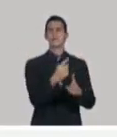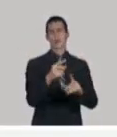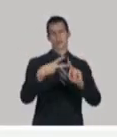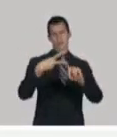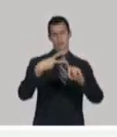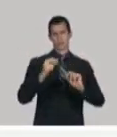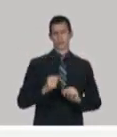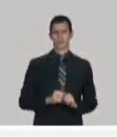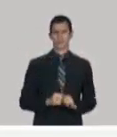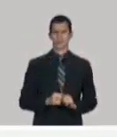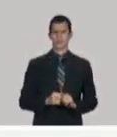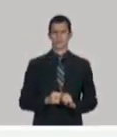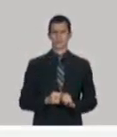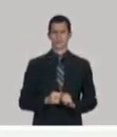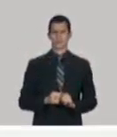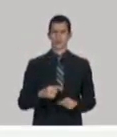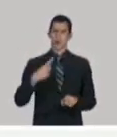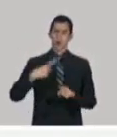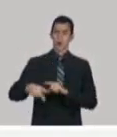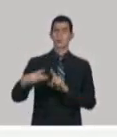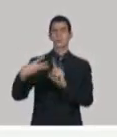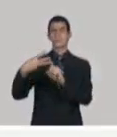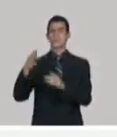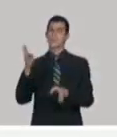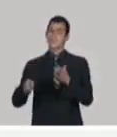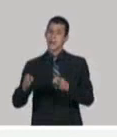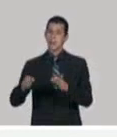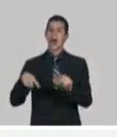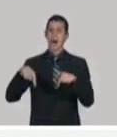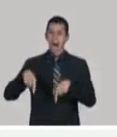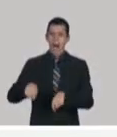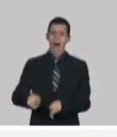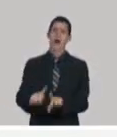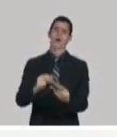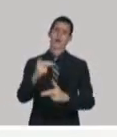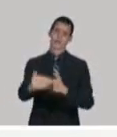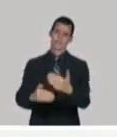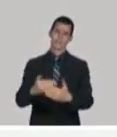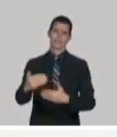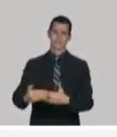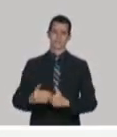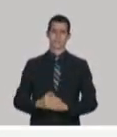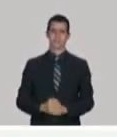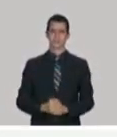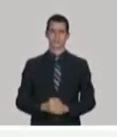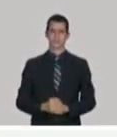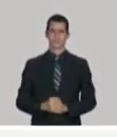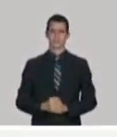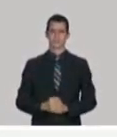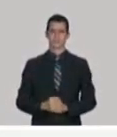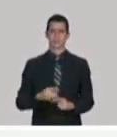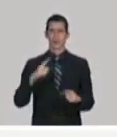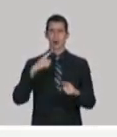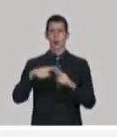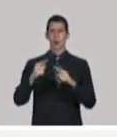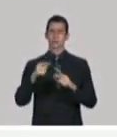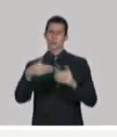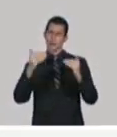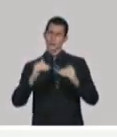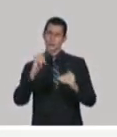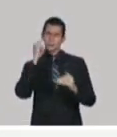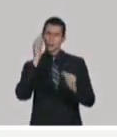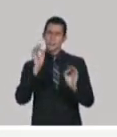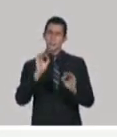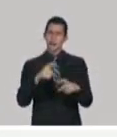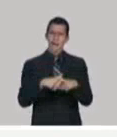y aquí ustedes pueden ver la proporción de los eventos adversos más frecuentes que se encontraron por dosis aplicadas miren interesante que